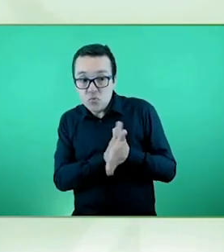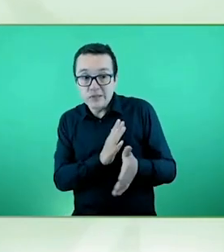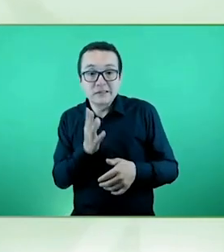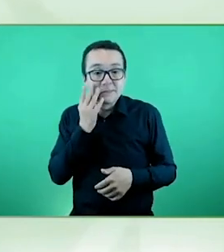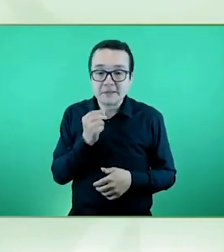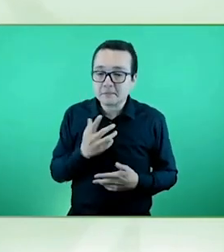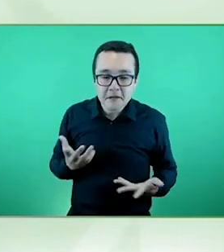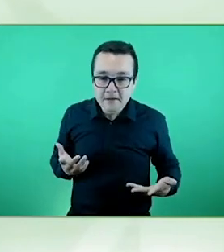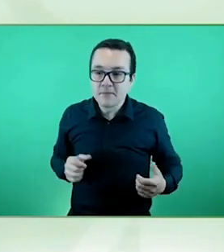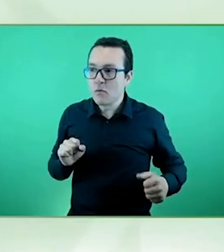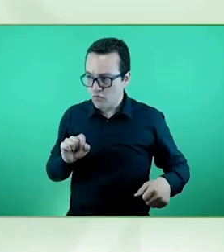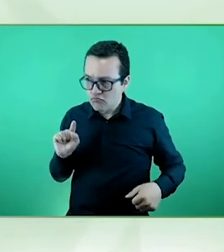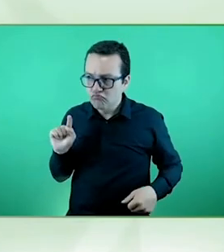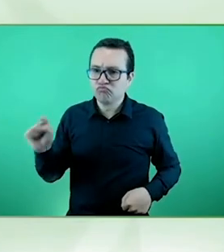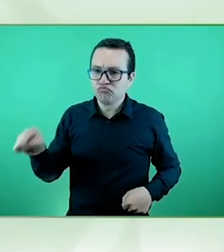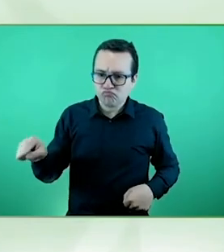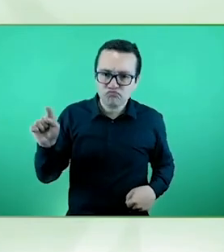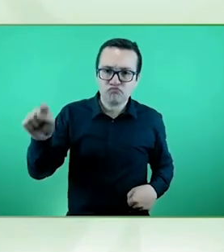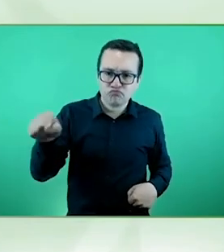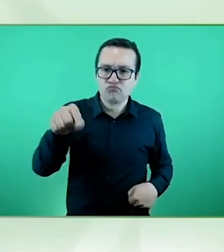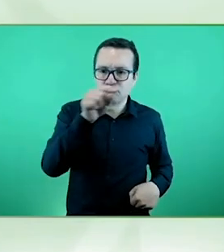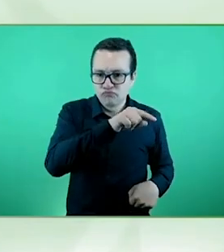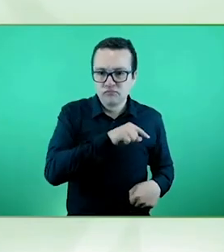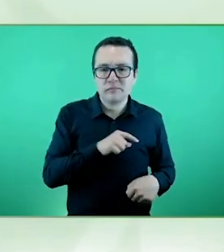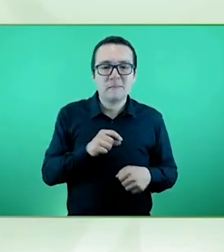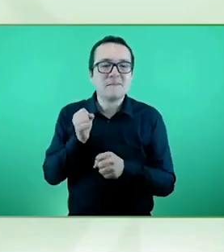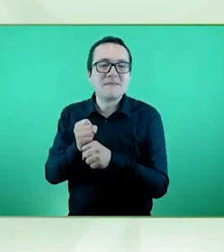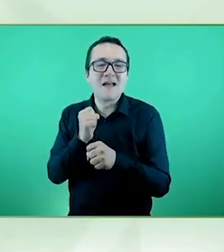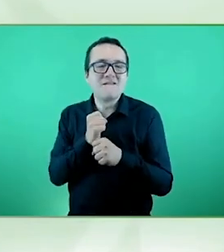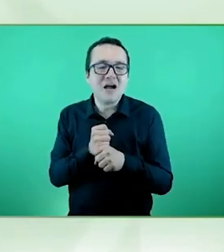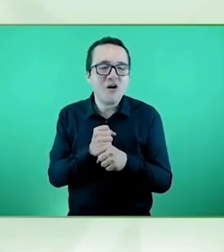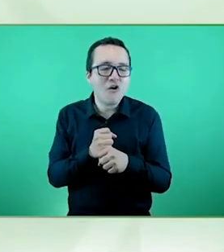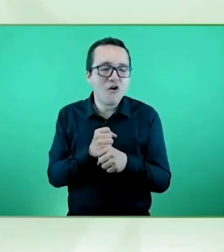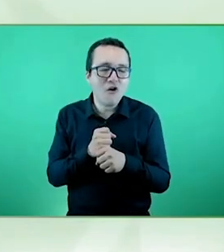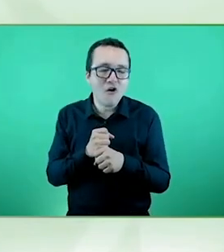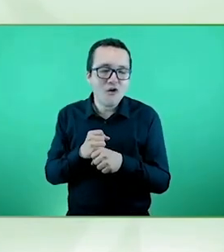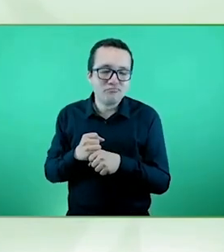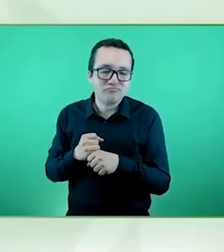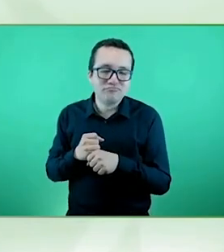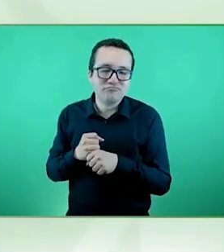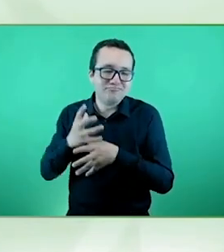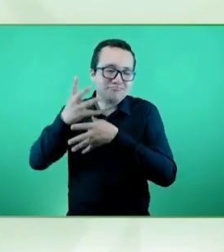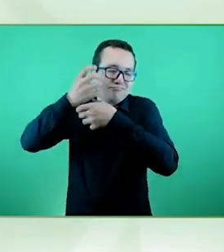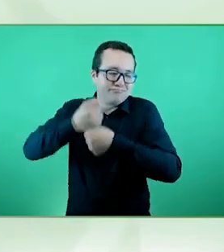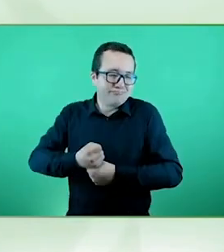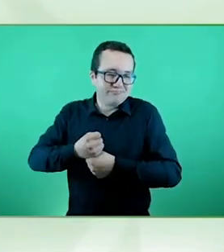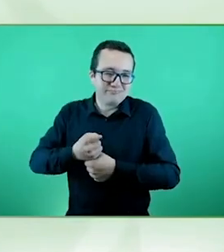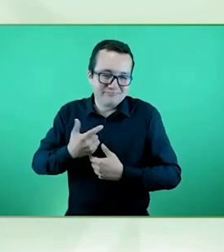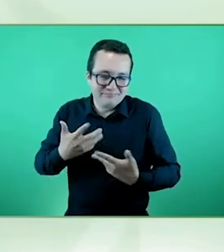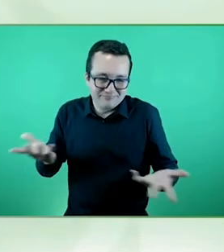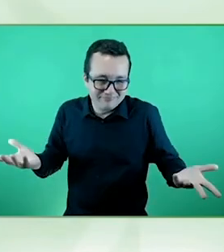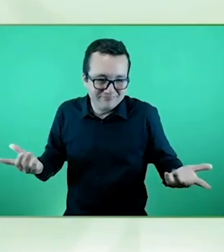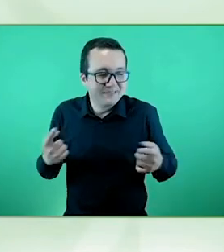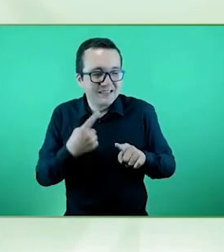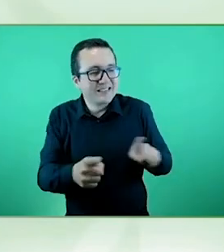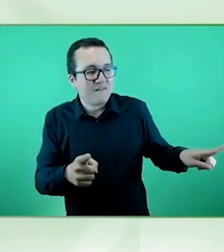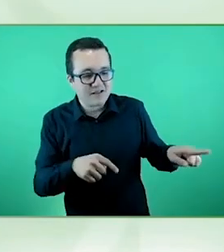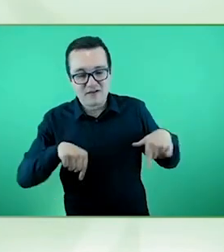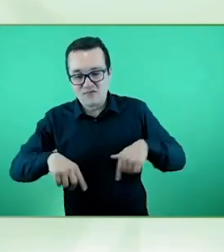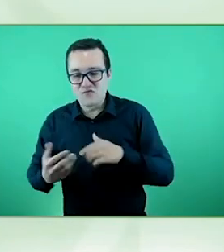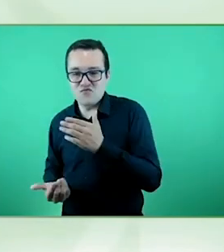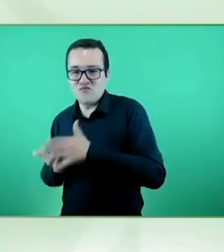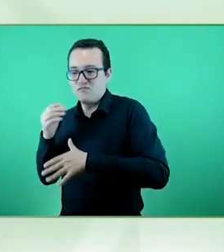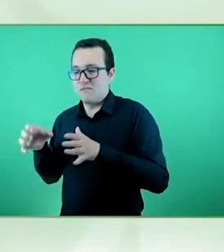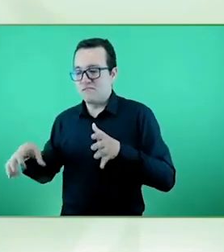¿cierto?, más tradicionales. Bueno, finalmente agradecer a cada persona que ha sido parte de este